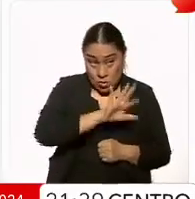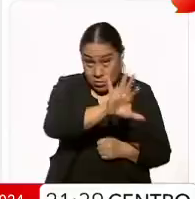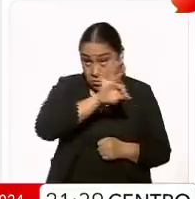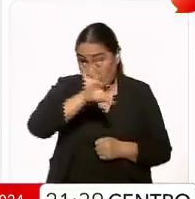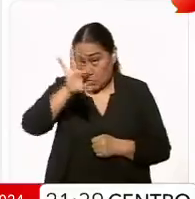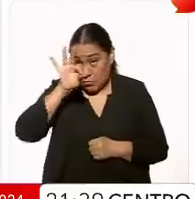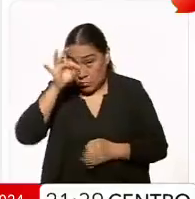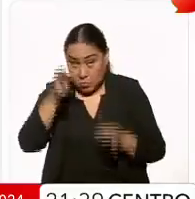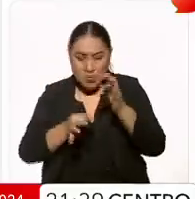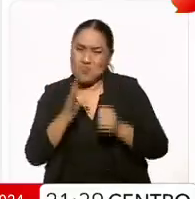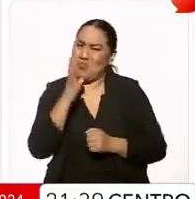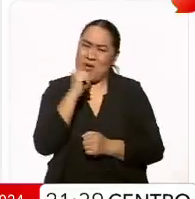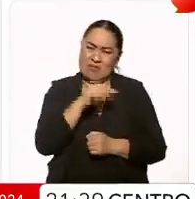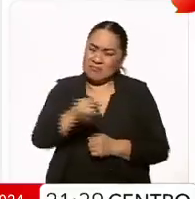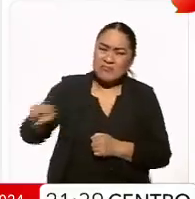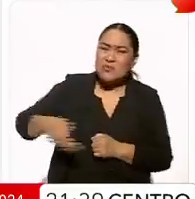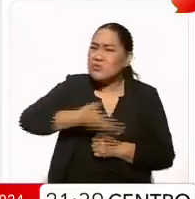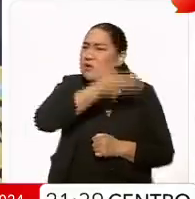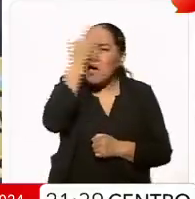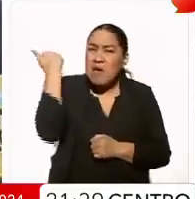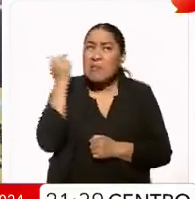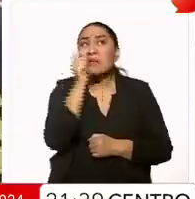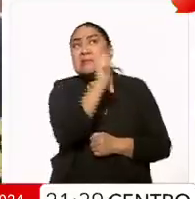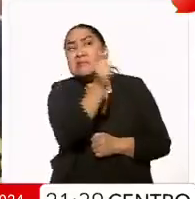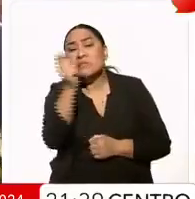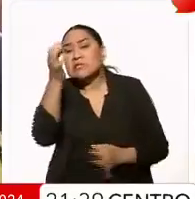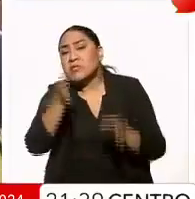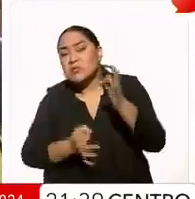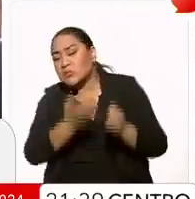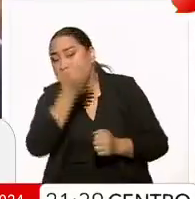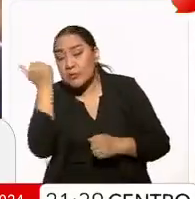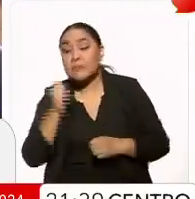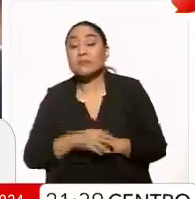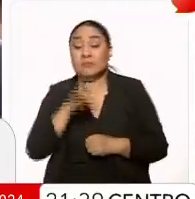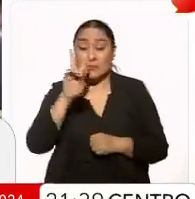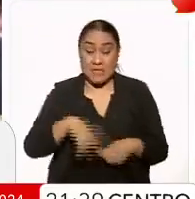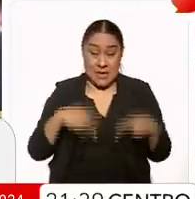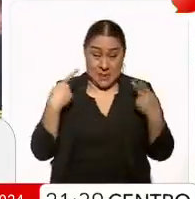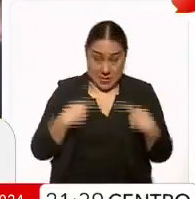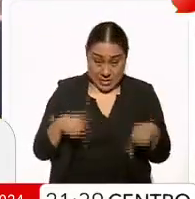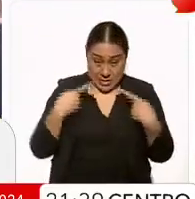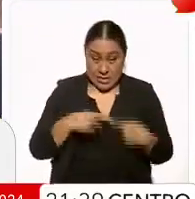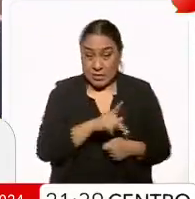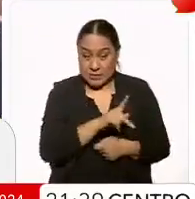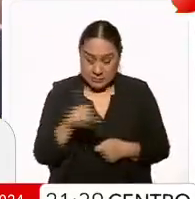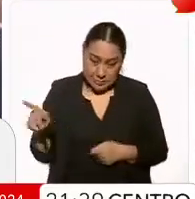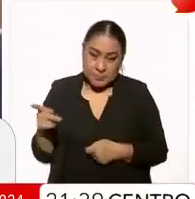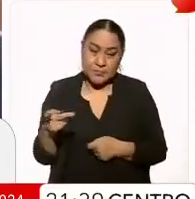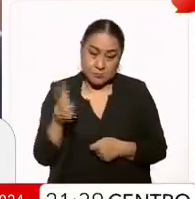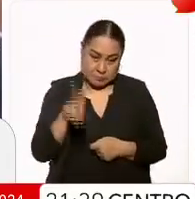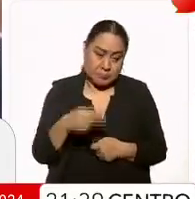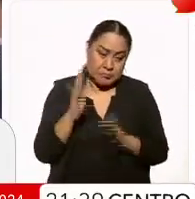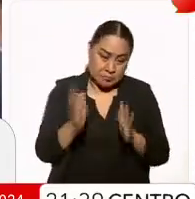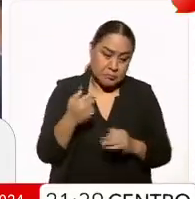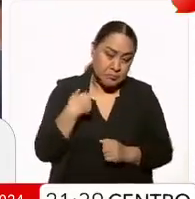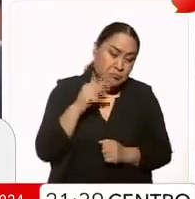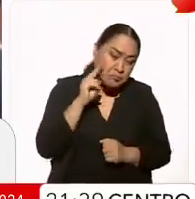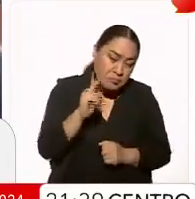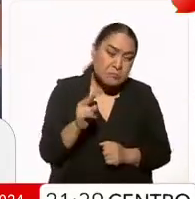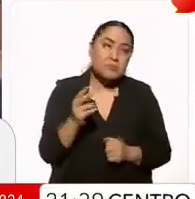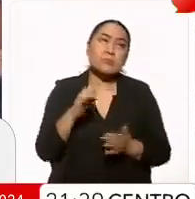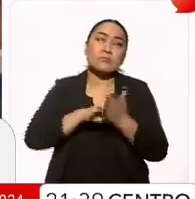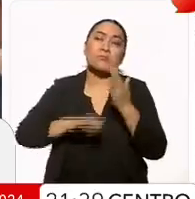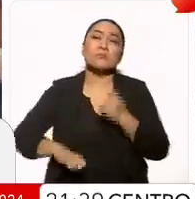entiende. Claro que no, absoluto no. Las personas, honestamente, pues ya vimos cómo funcionan los